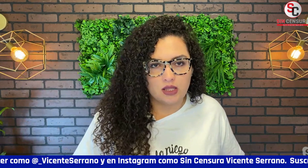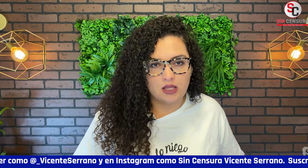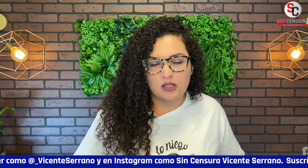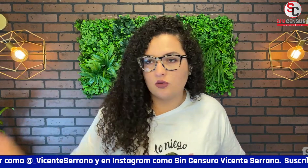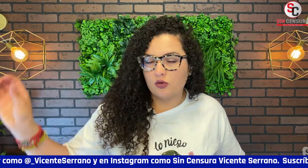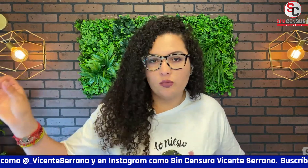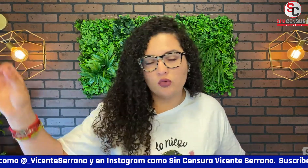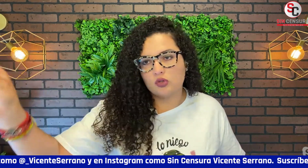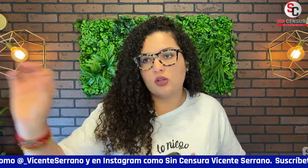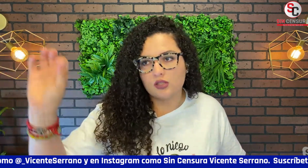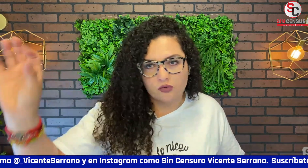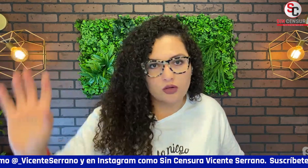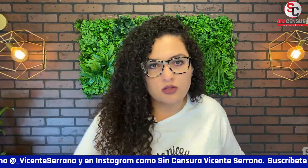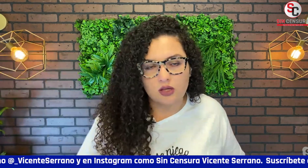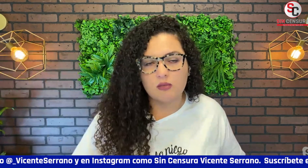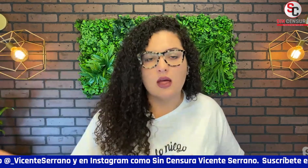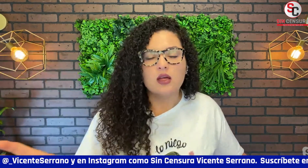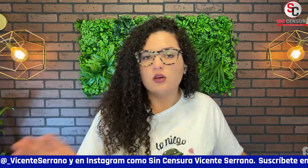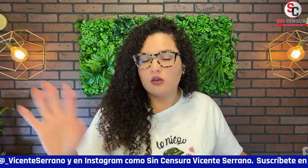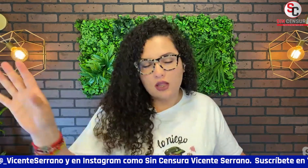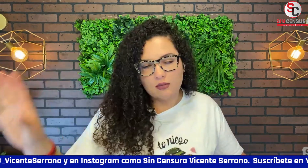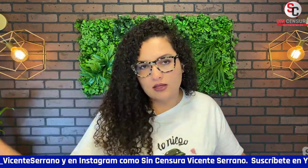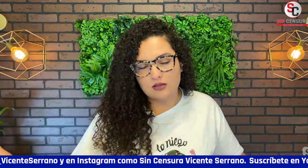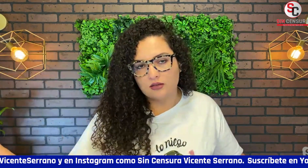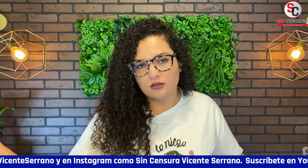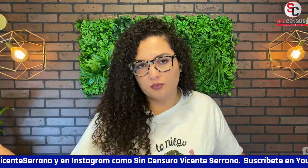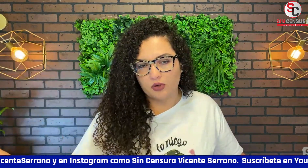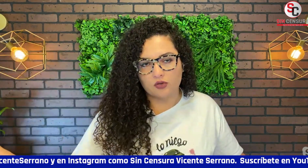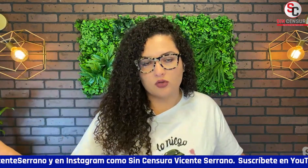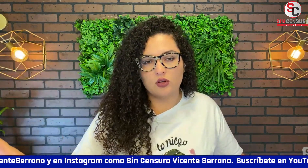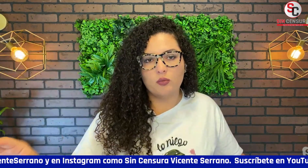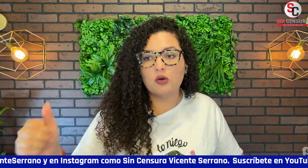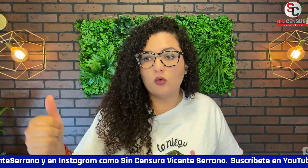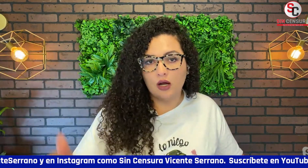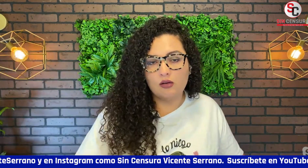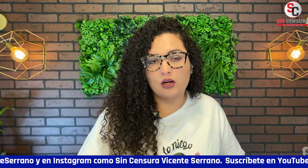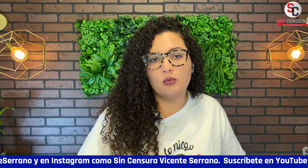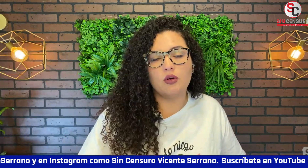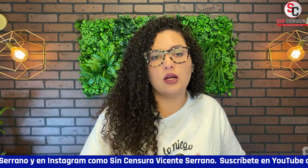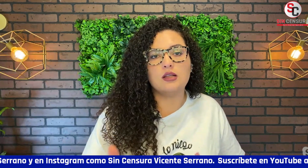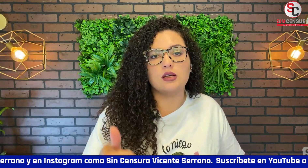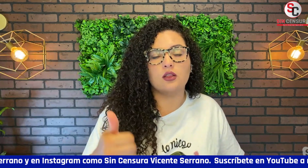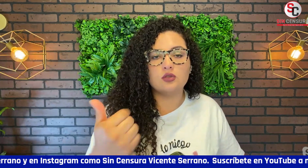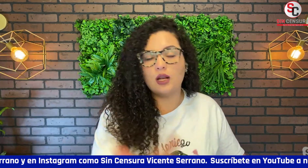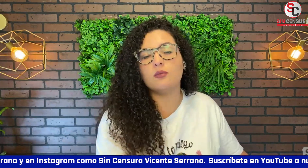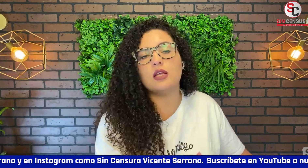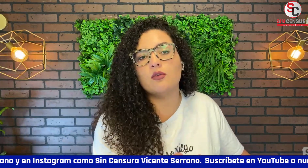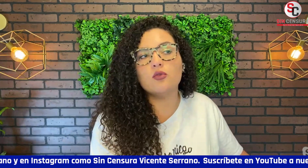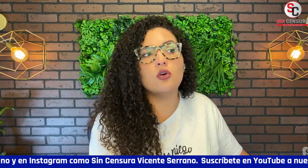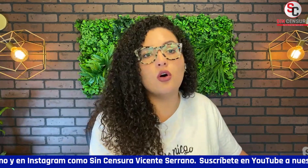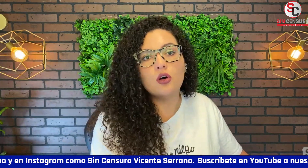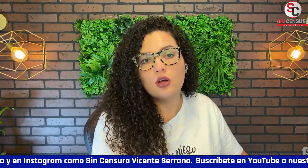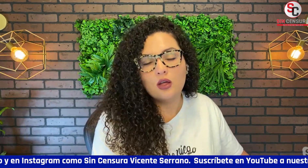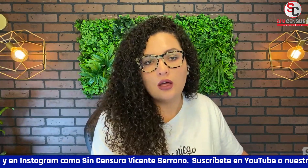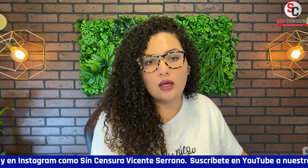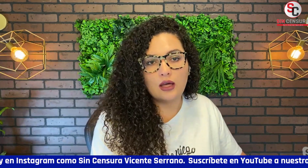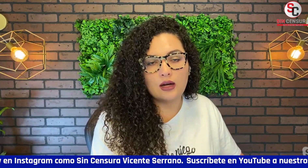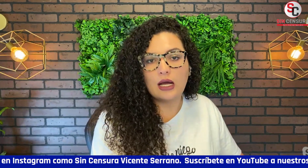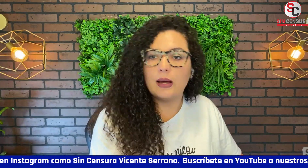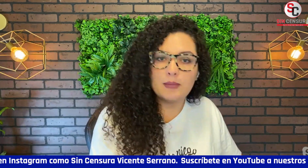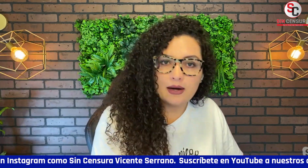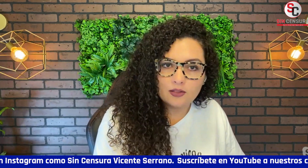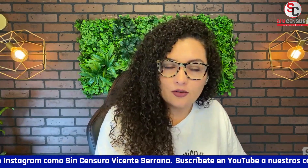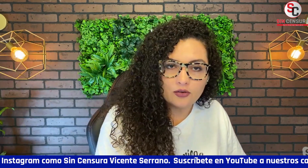fiscales pendientes, con un proceso de desafuero encima, no nada más por eso, sino vinculado al crimen organizado. Se le fugó